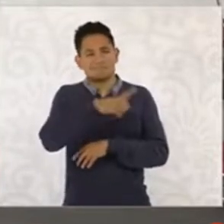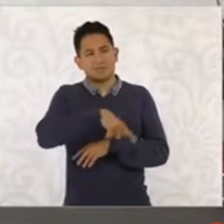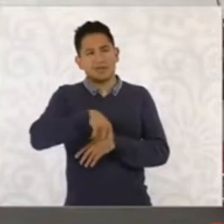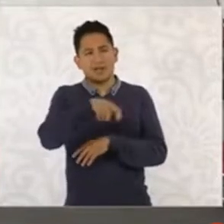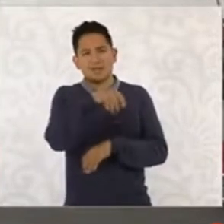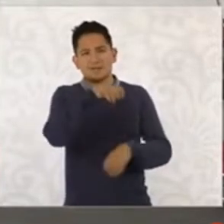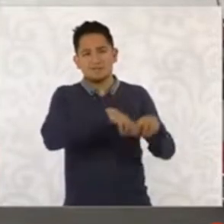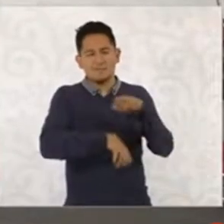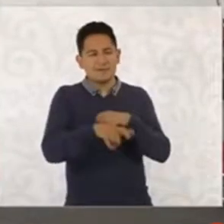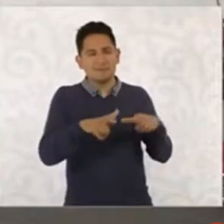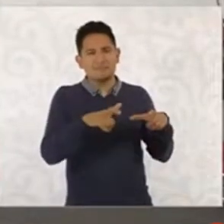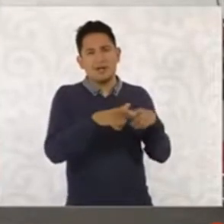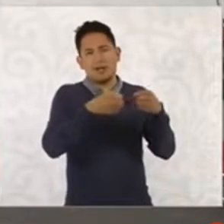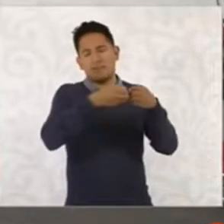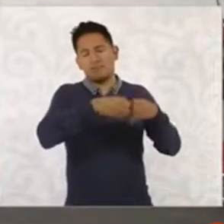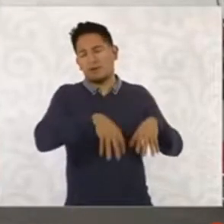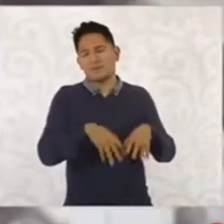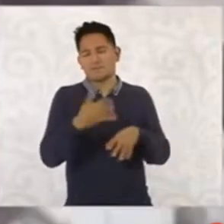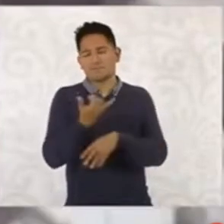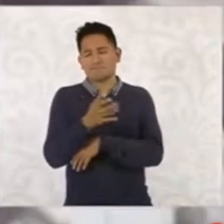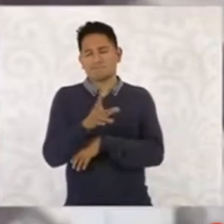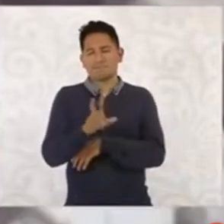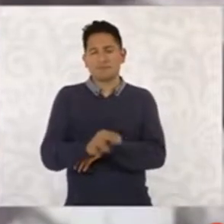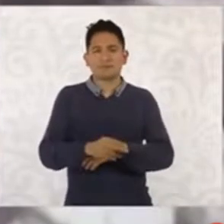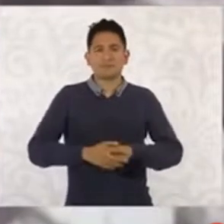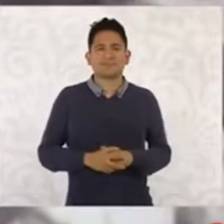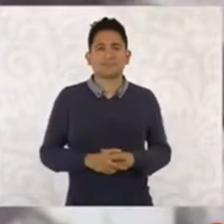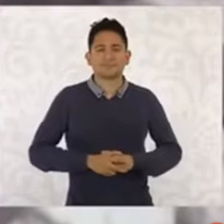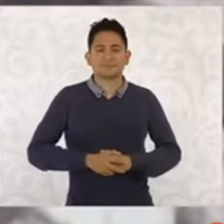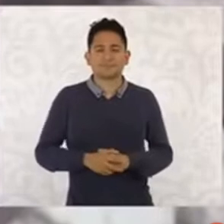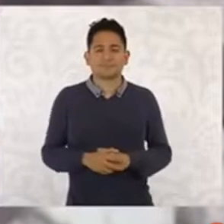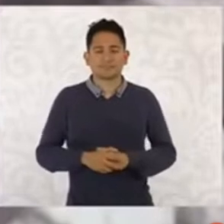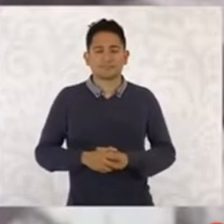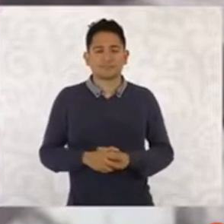Pues este ejercicio entonces nos da